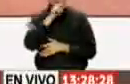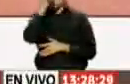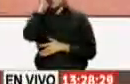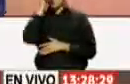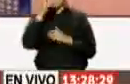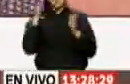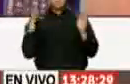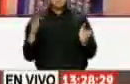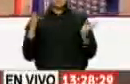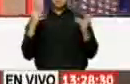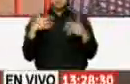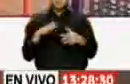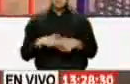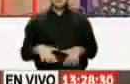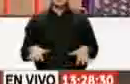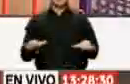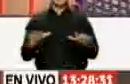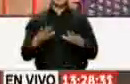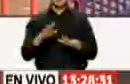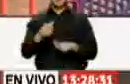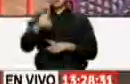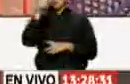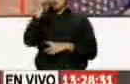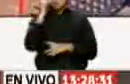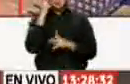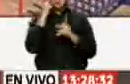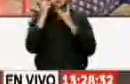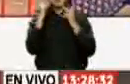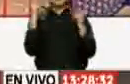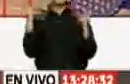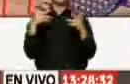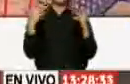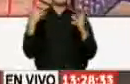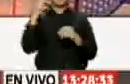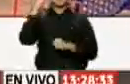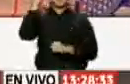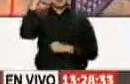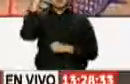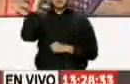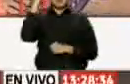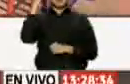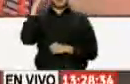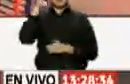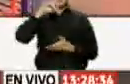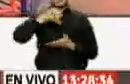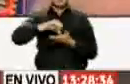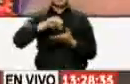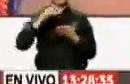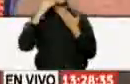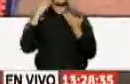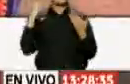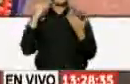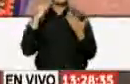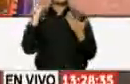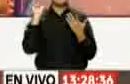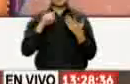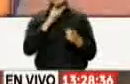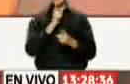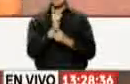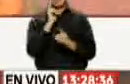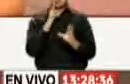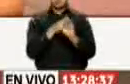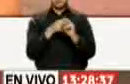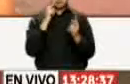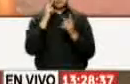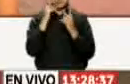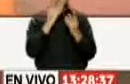inaugurado acá este sitio justamente ayer con la presencia del alcalde de la ciudad, quien no se rehusó a probarlos.